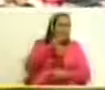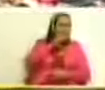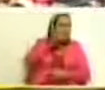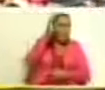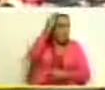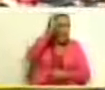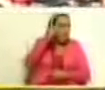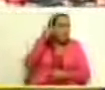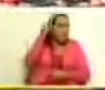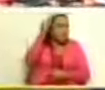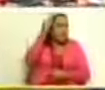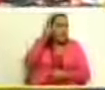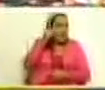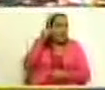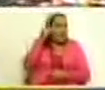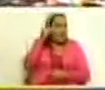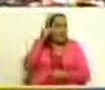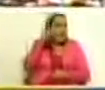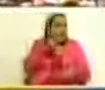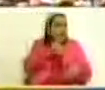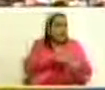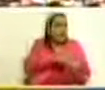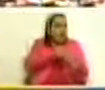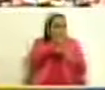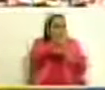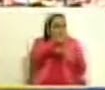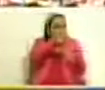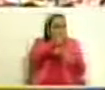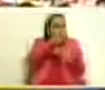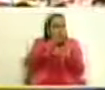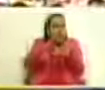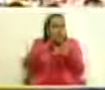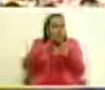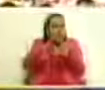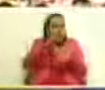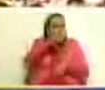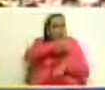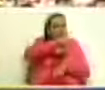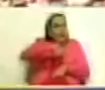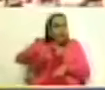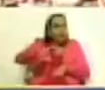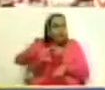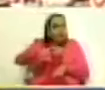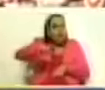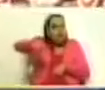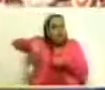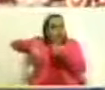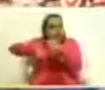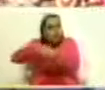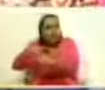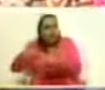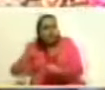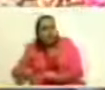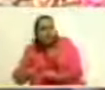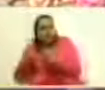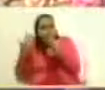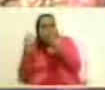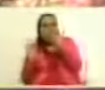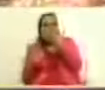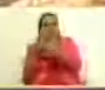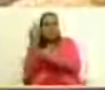que íbamos a pasar de un tiempo de masacre y desolación a un tiempo de renacimiento, de